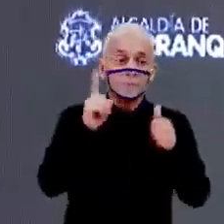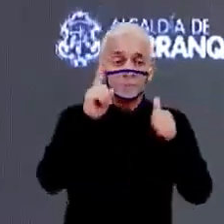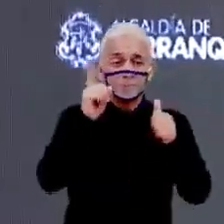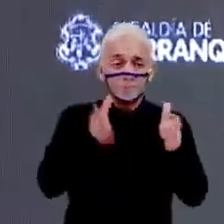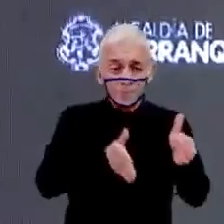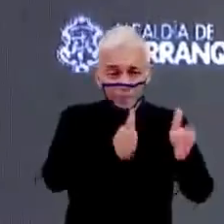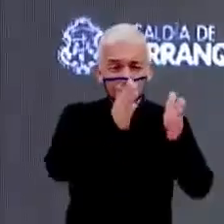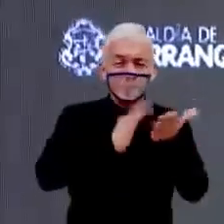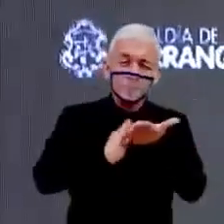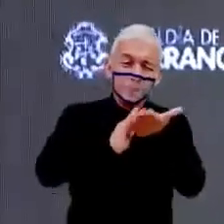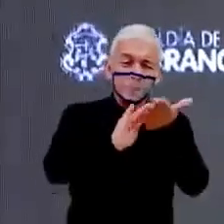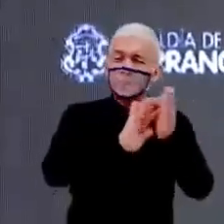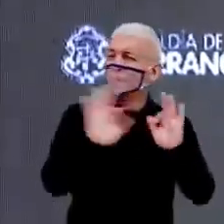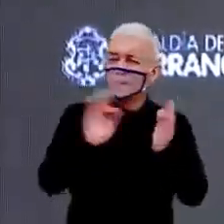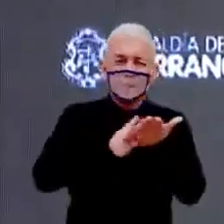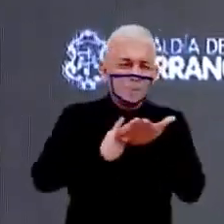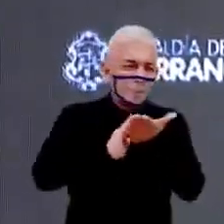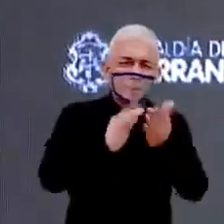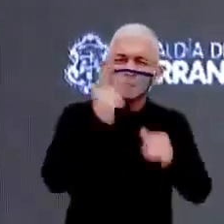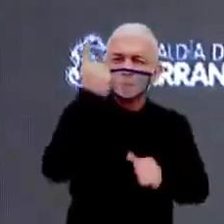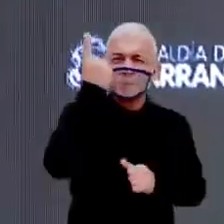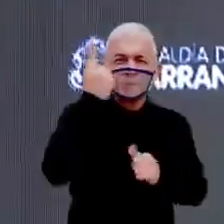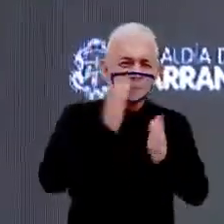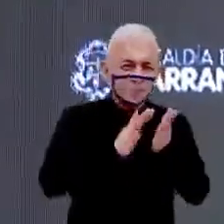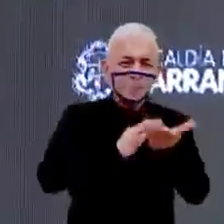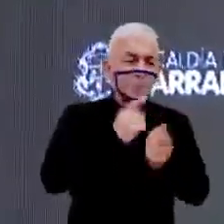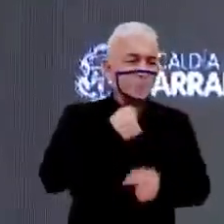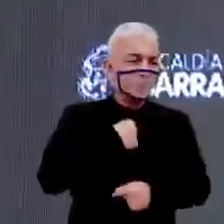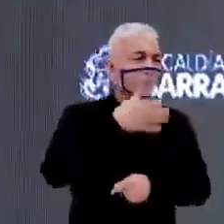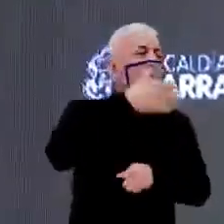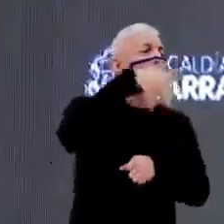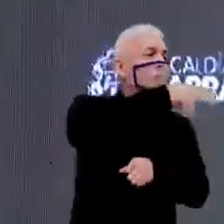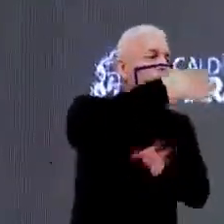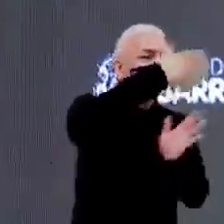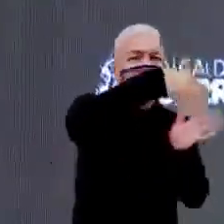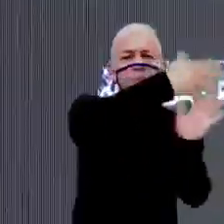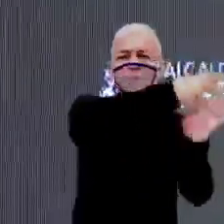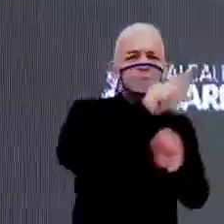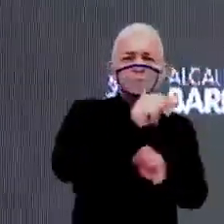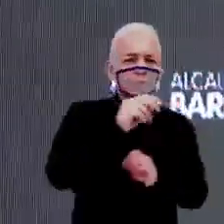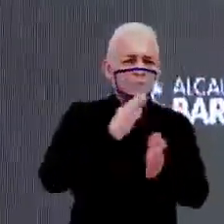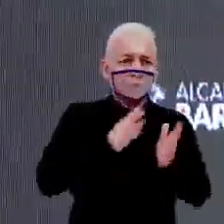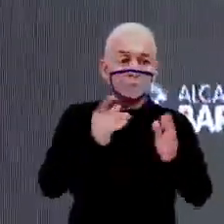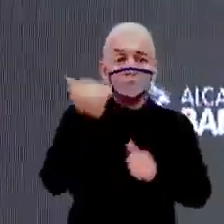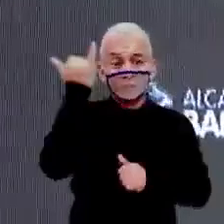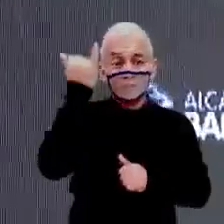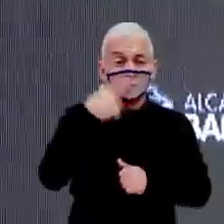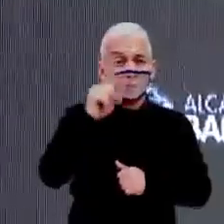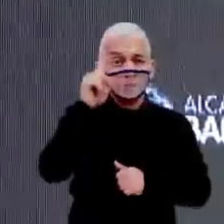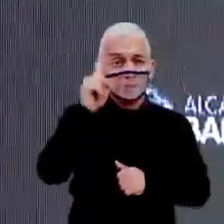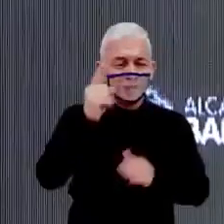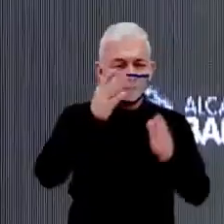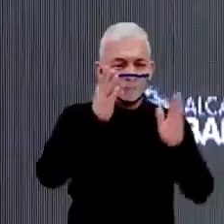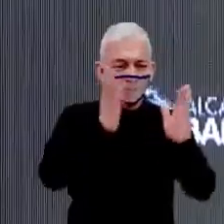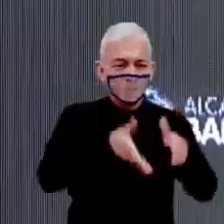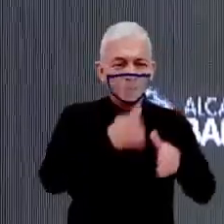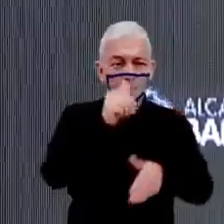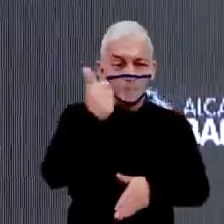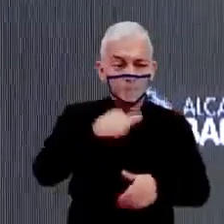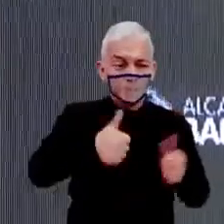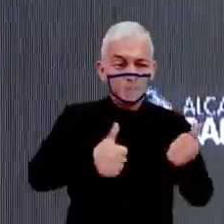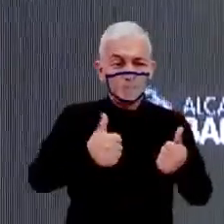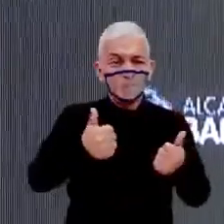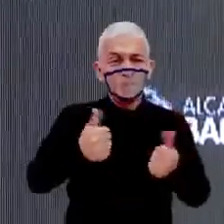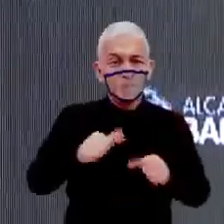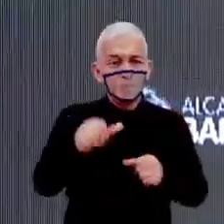barrio estuviera en buen estado y ya. No pedían por su vía, pedían por la vía donde pasaba el bus o por donde había mayor